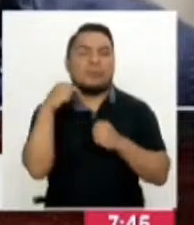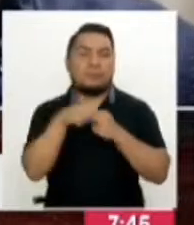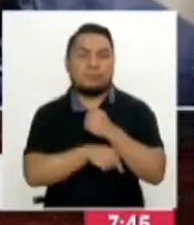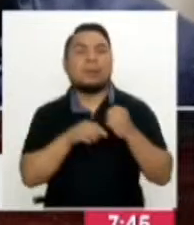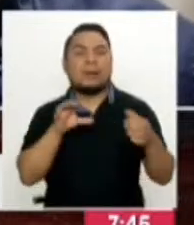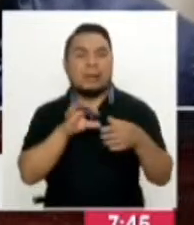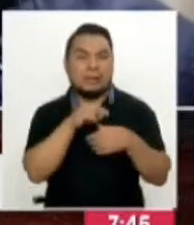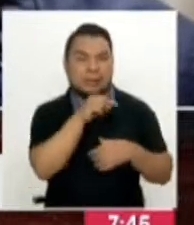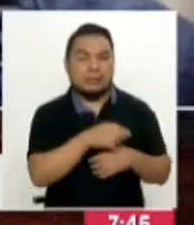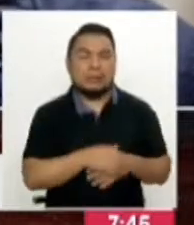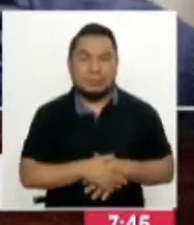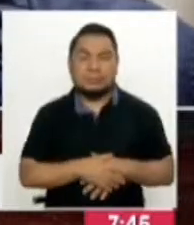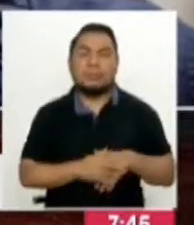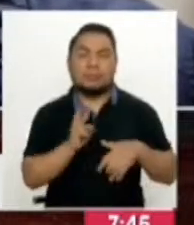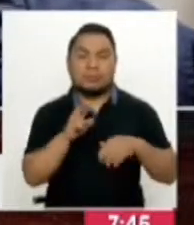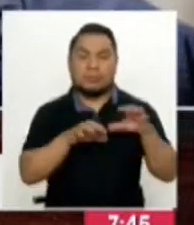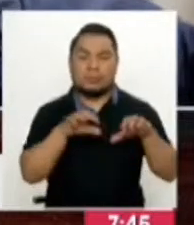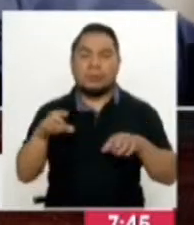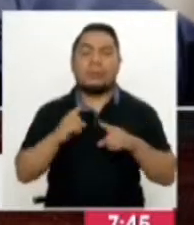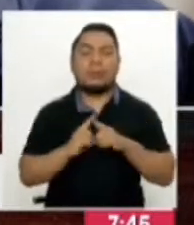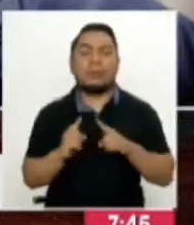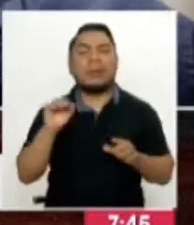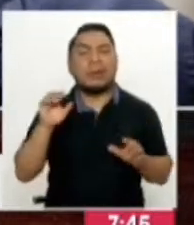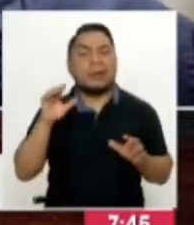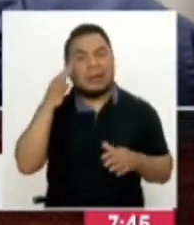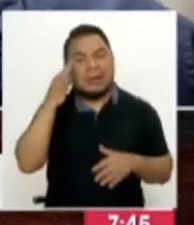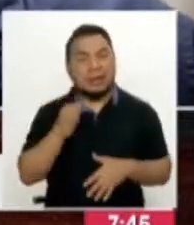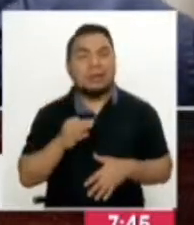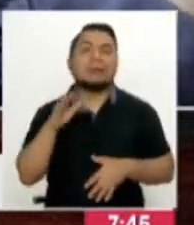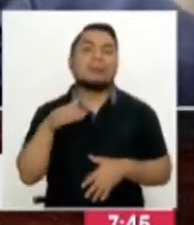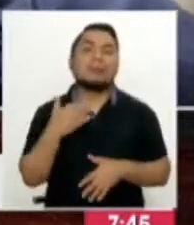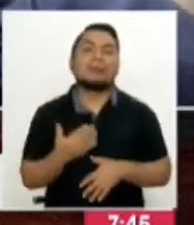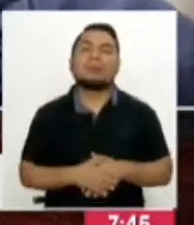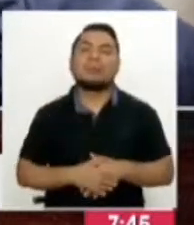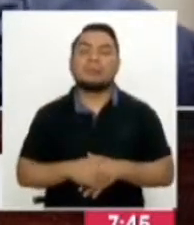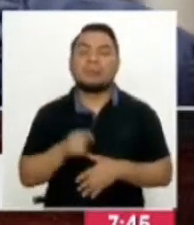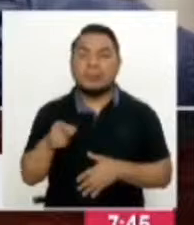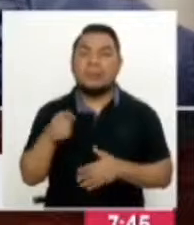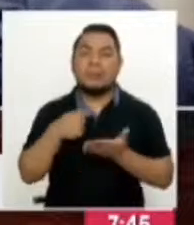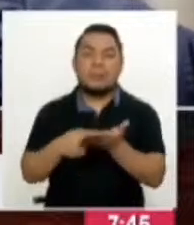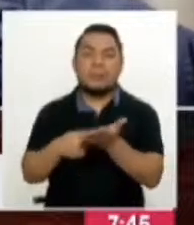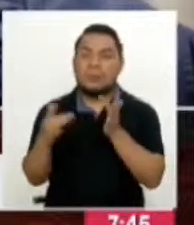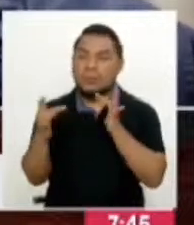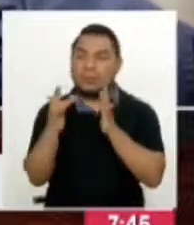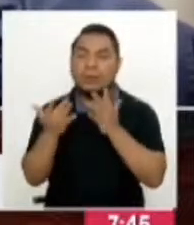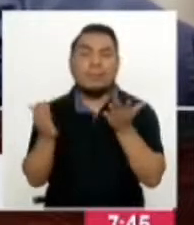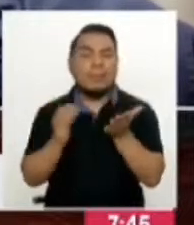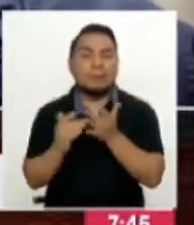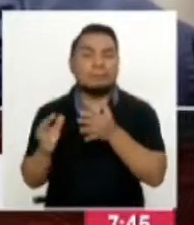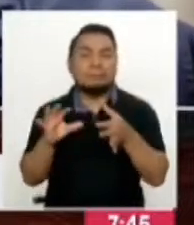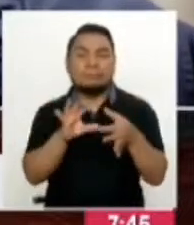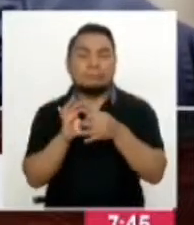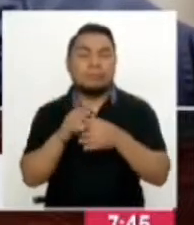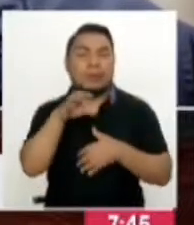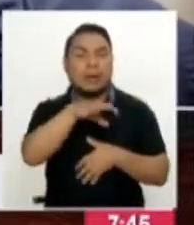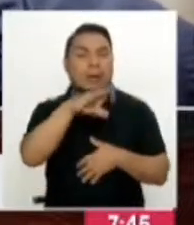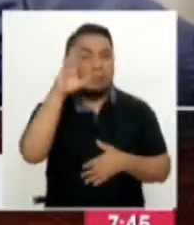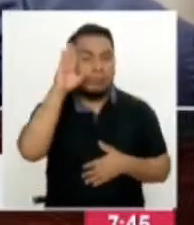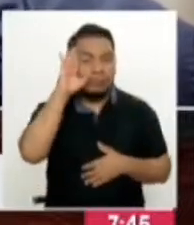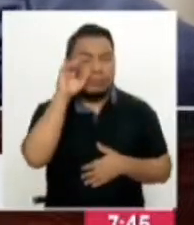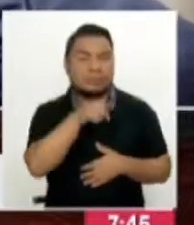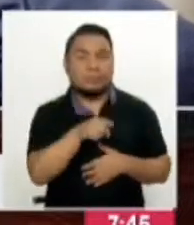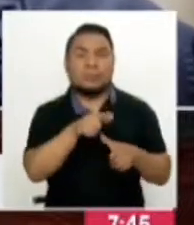creo que lo que debe ocurrir es que debe existir una coordinación más activa entre las policías